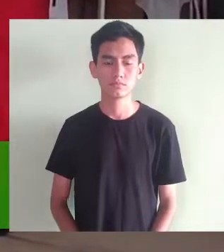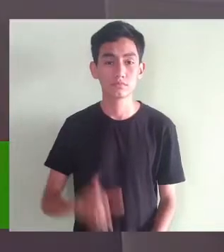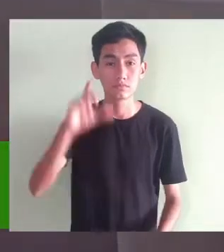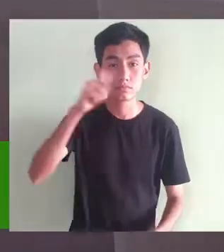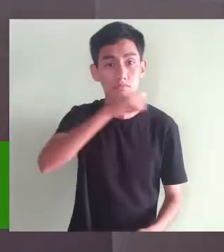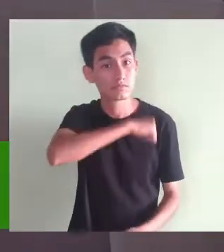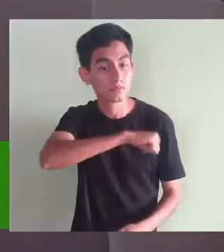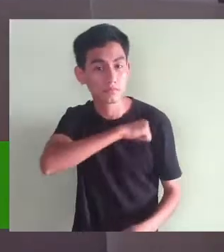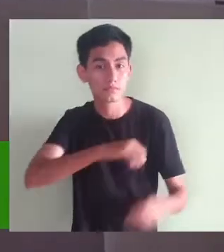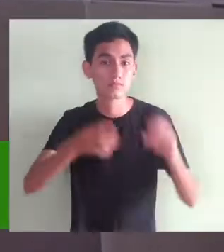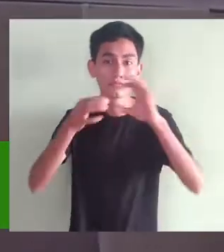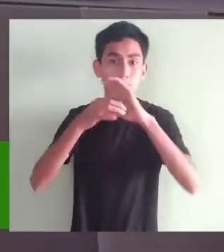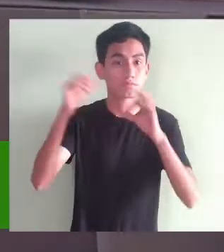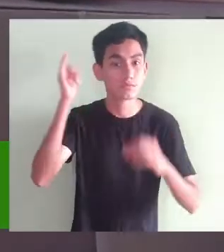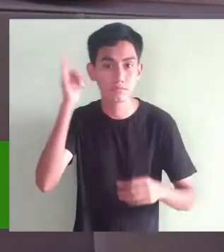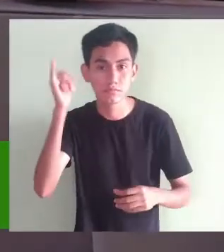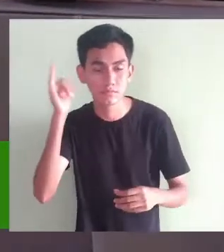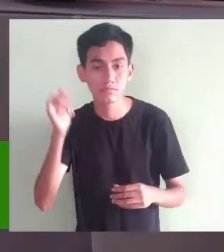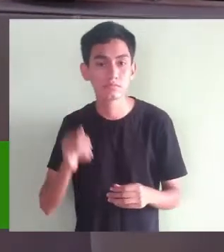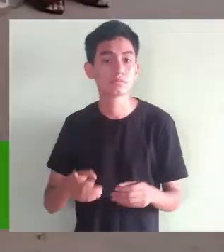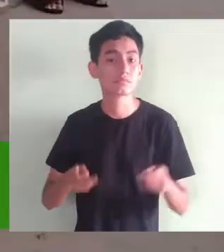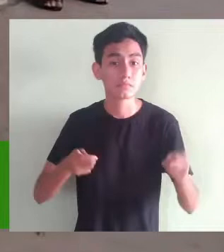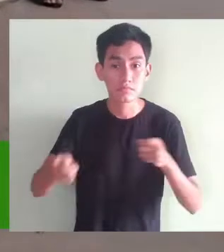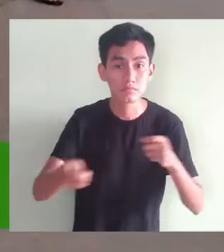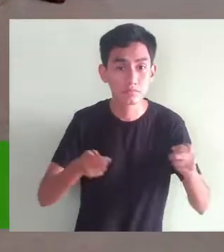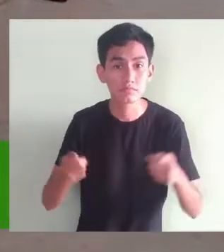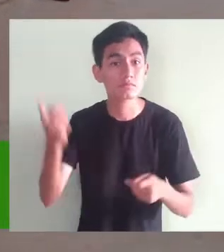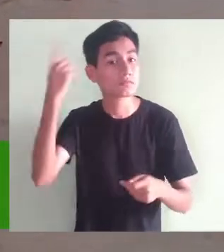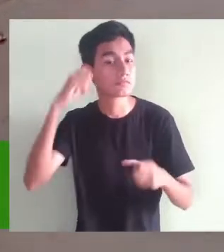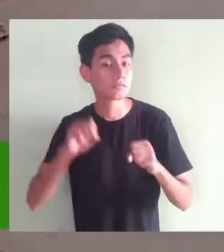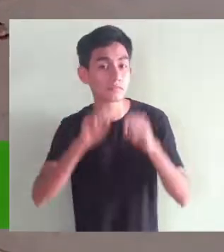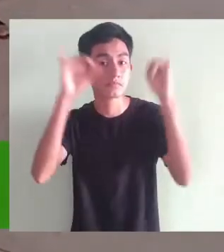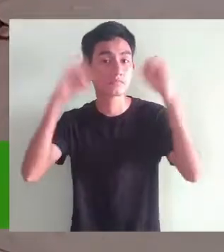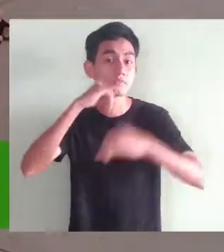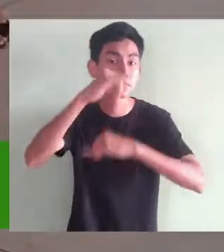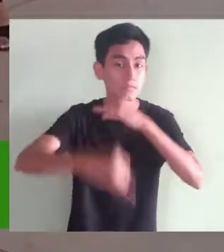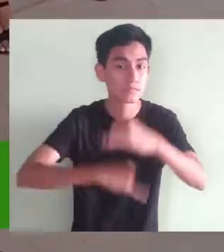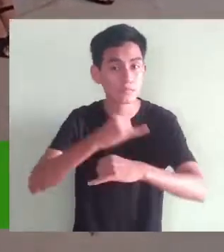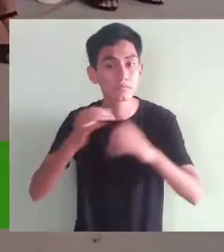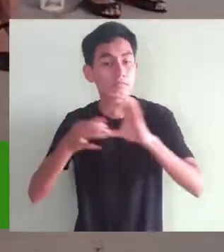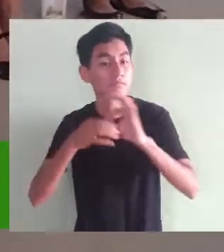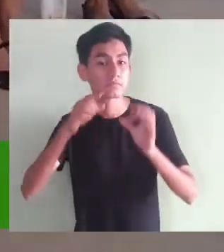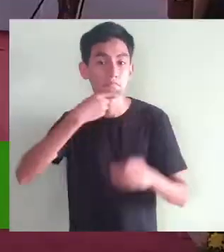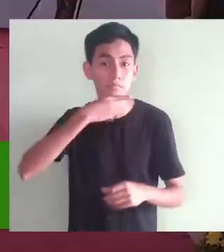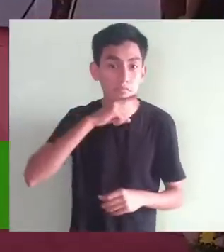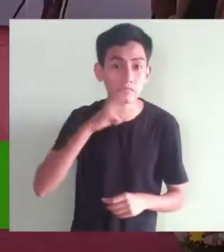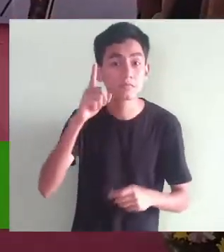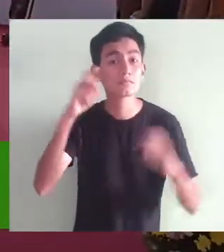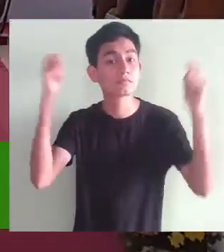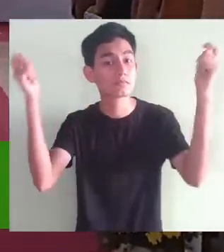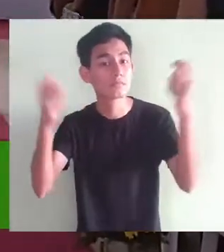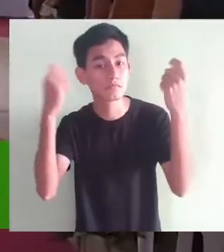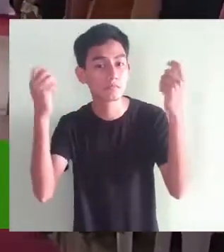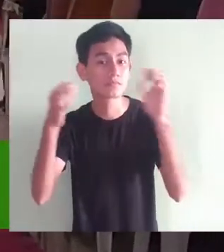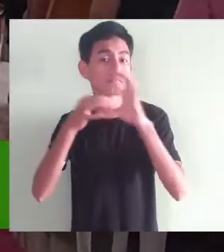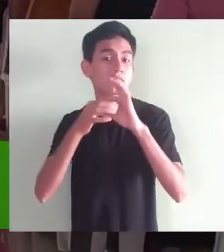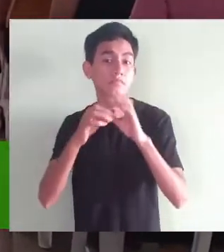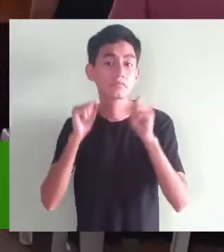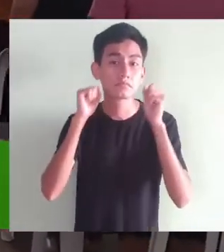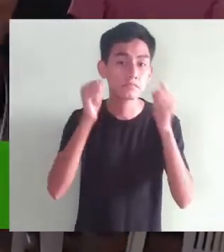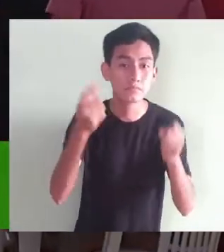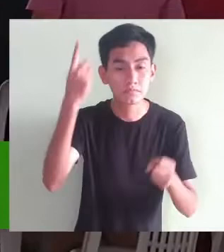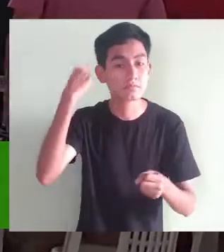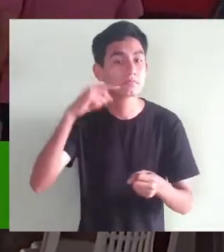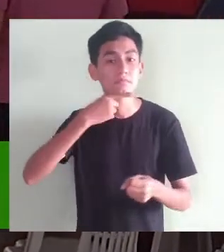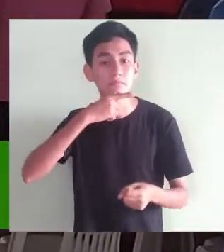la Municipalidad Distrital de Yarinacocha organizó por el Día Internacional de la Mujer una ceremonia de condecoración para las